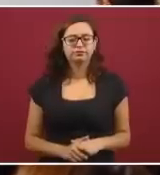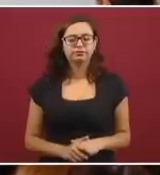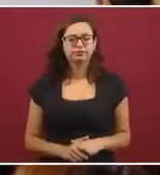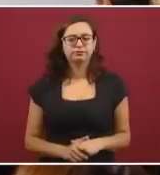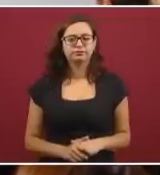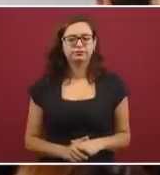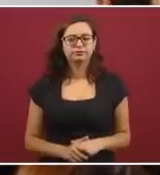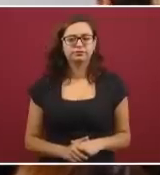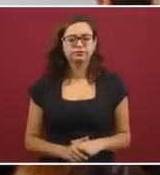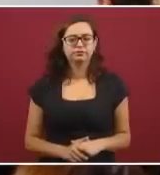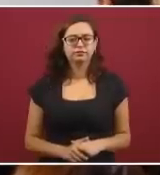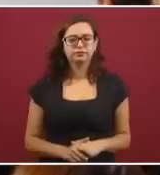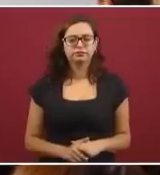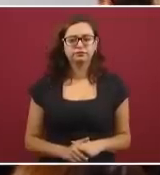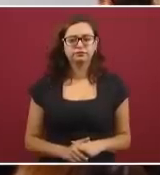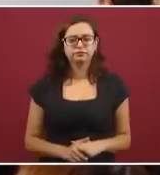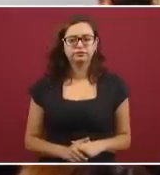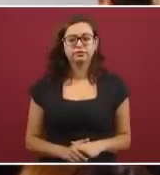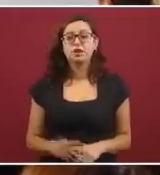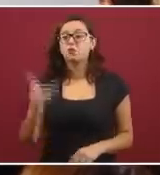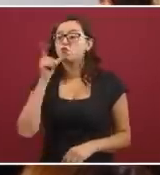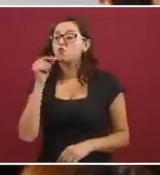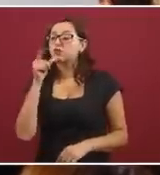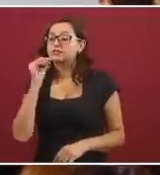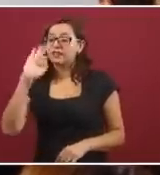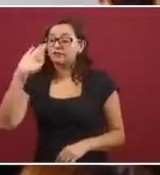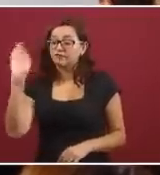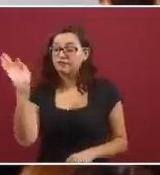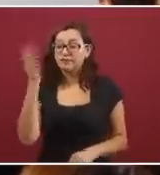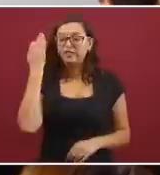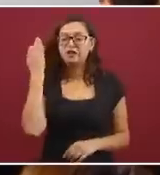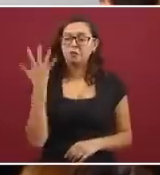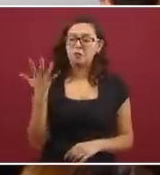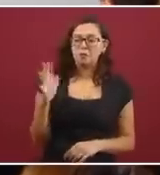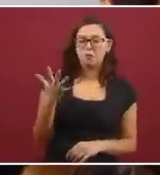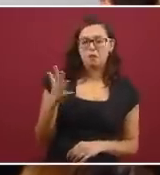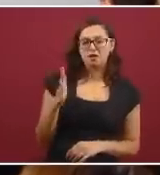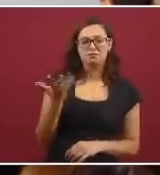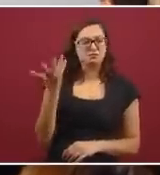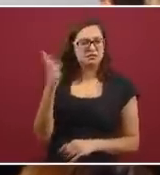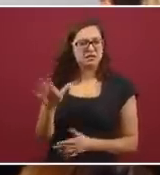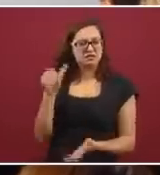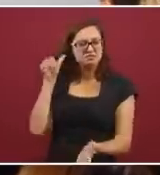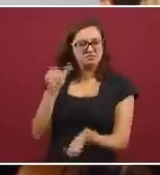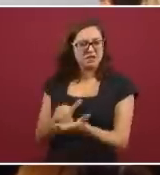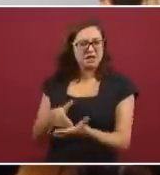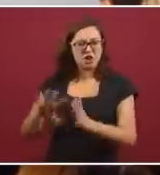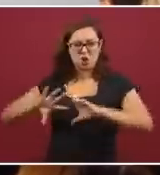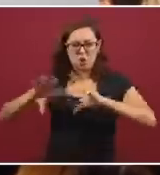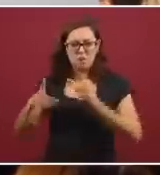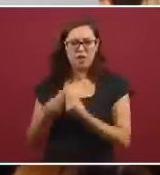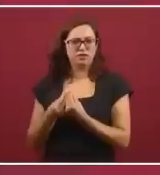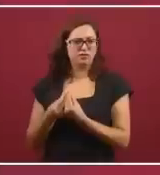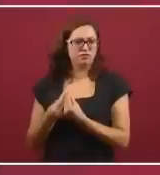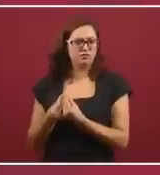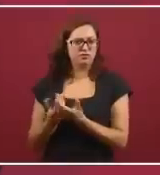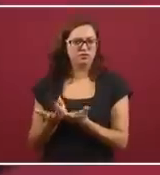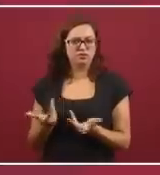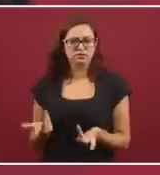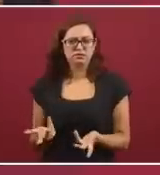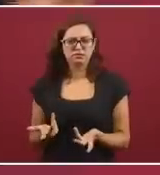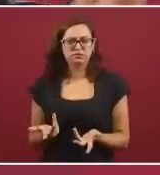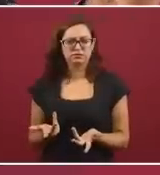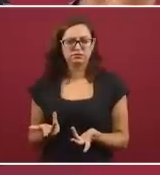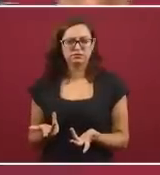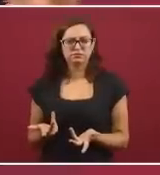miembros activos de la policía federal son alrededor de 20.000 en total si